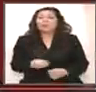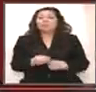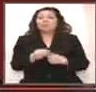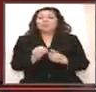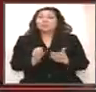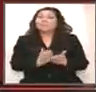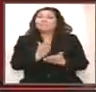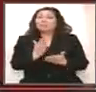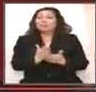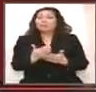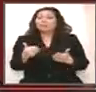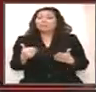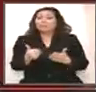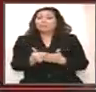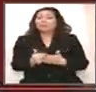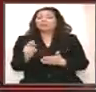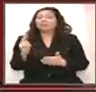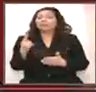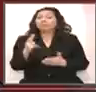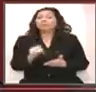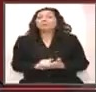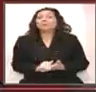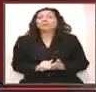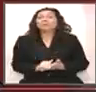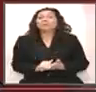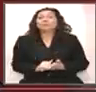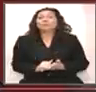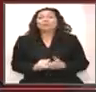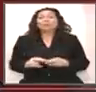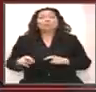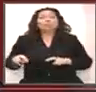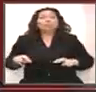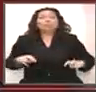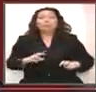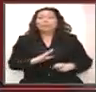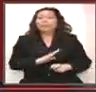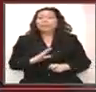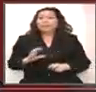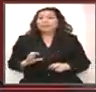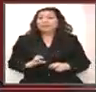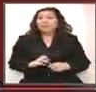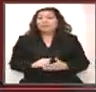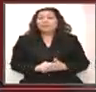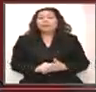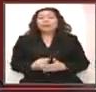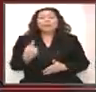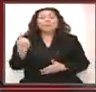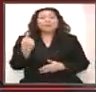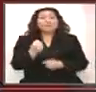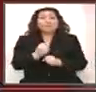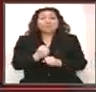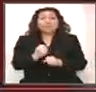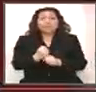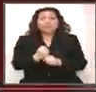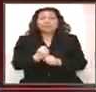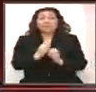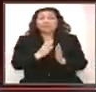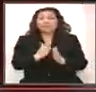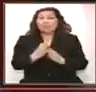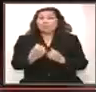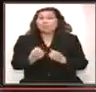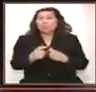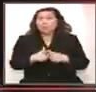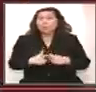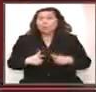principales problemas para afrontar la criminalidad es la desarticulación del Estado. Los primeros trabajos de campo determinaron que en